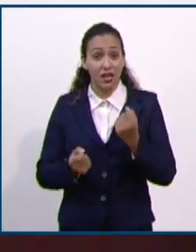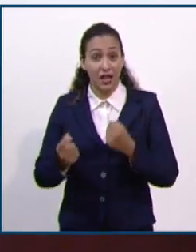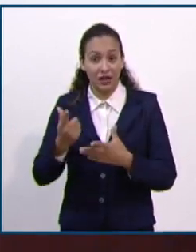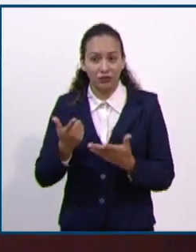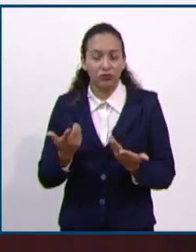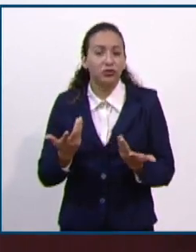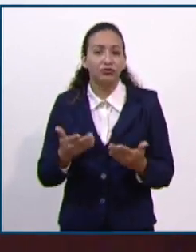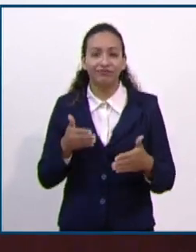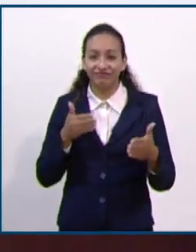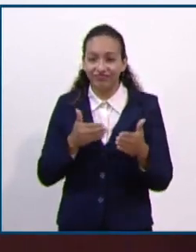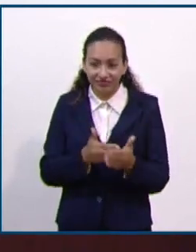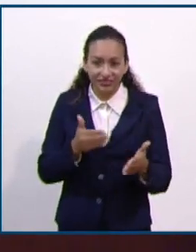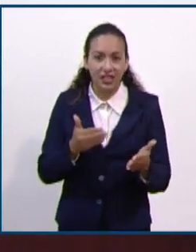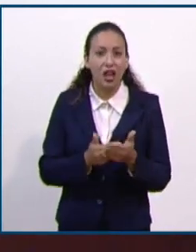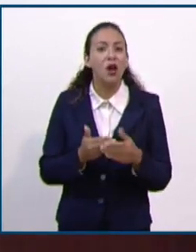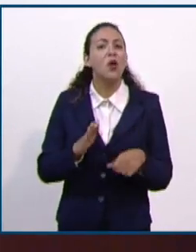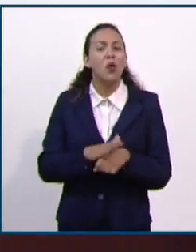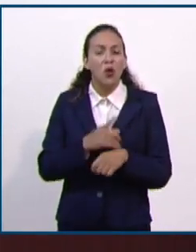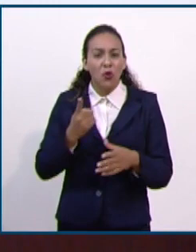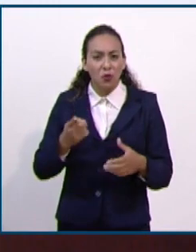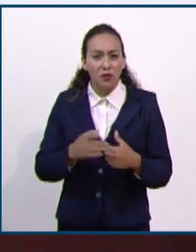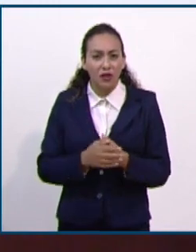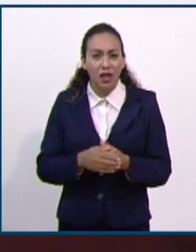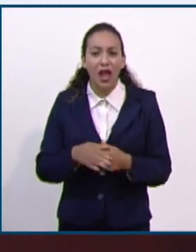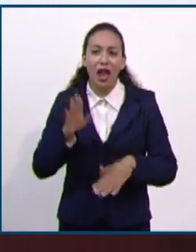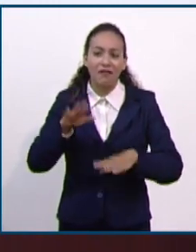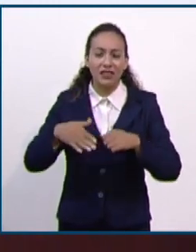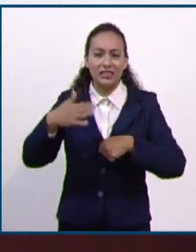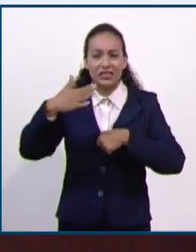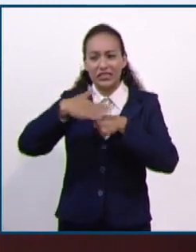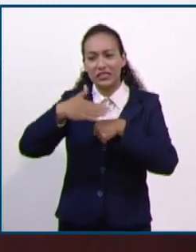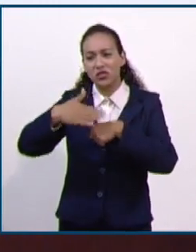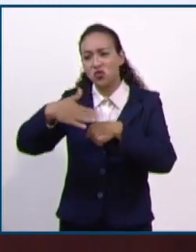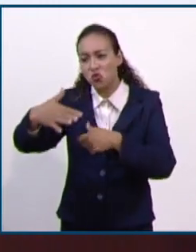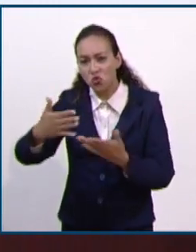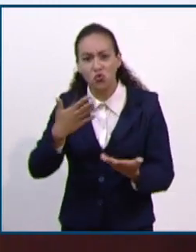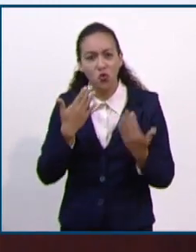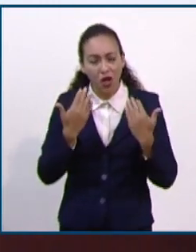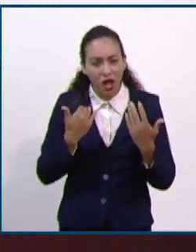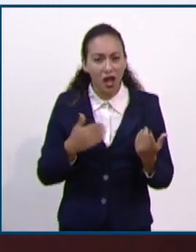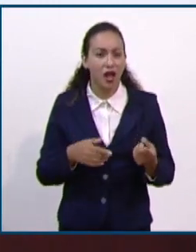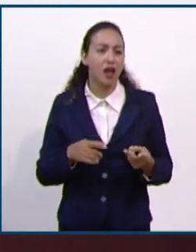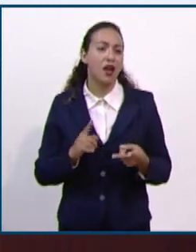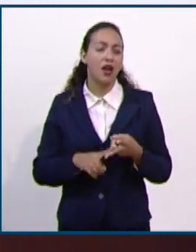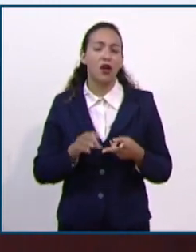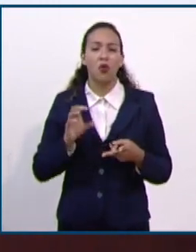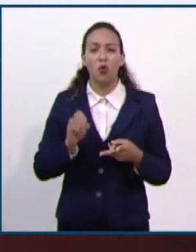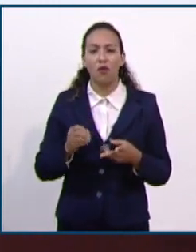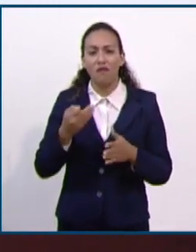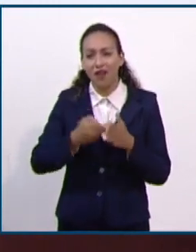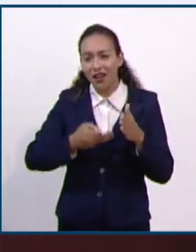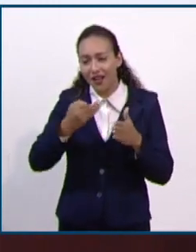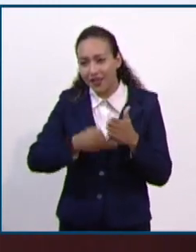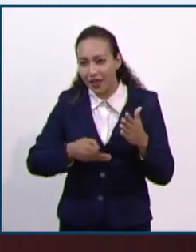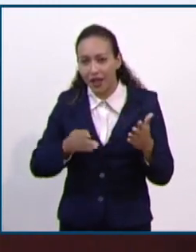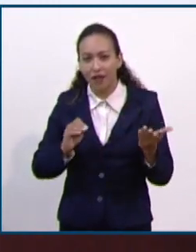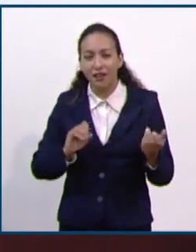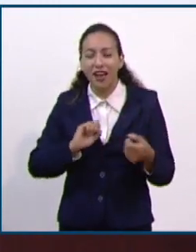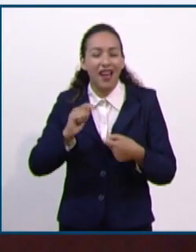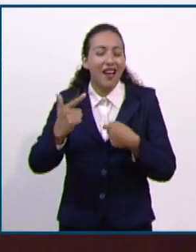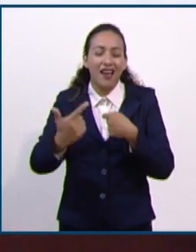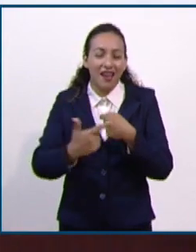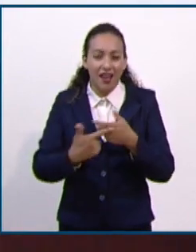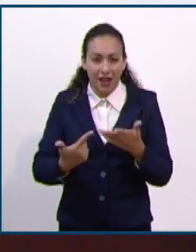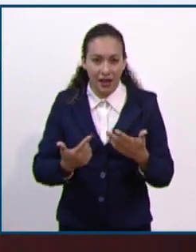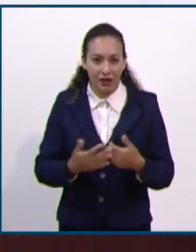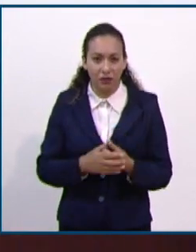atorados por la falta de notificación o la falta de algo